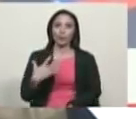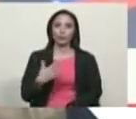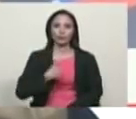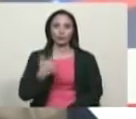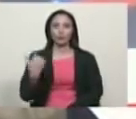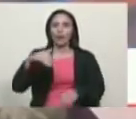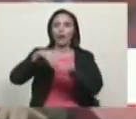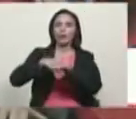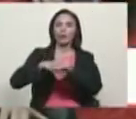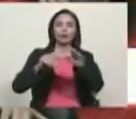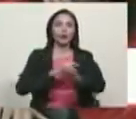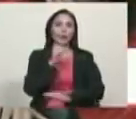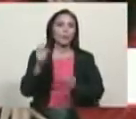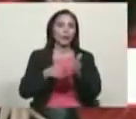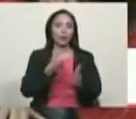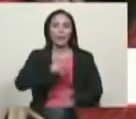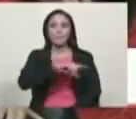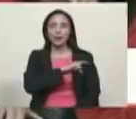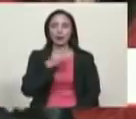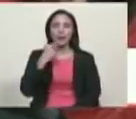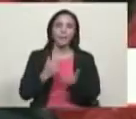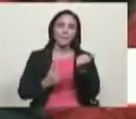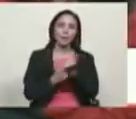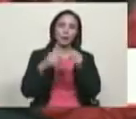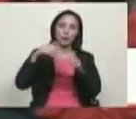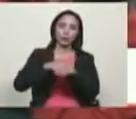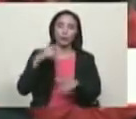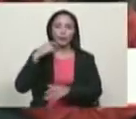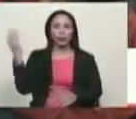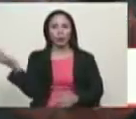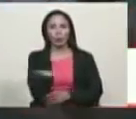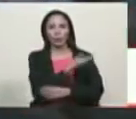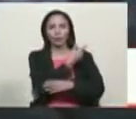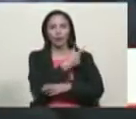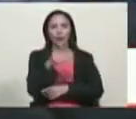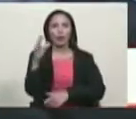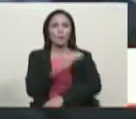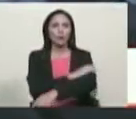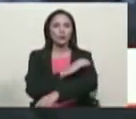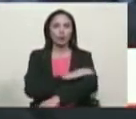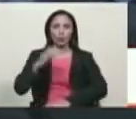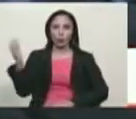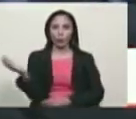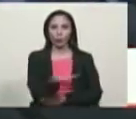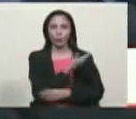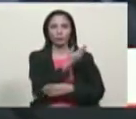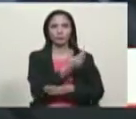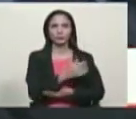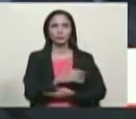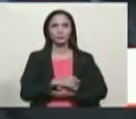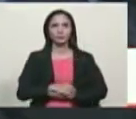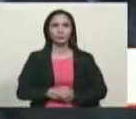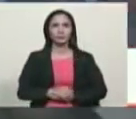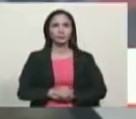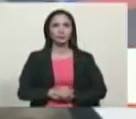Vota toda España por mí, para que le corte la cabeza a toda esa burguesía.